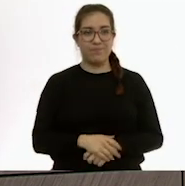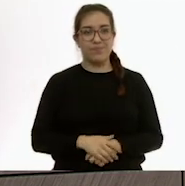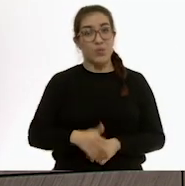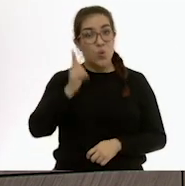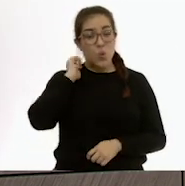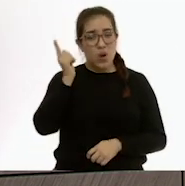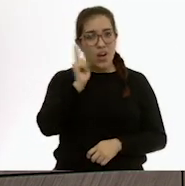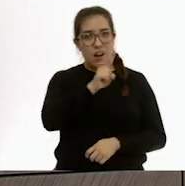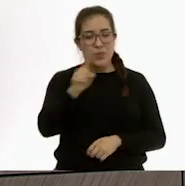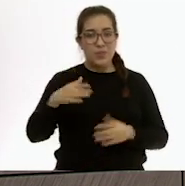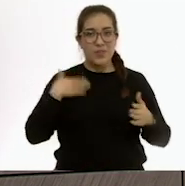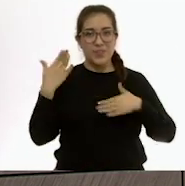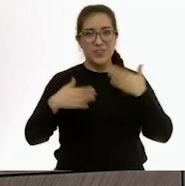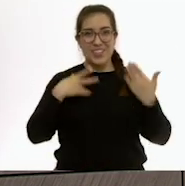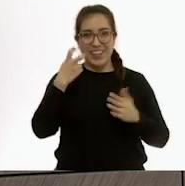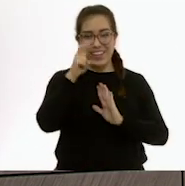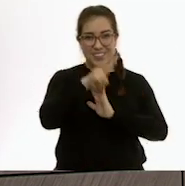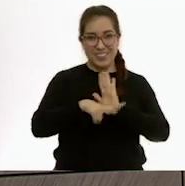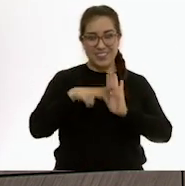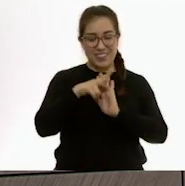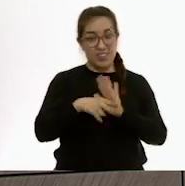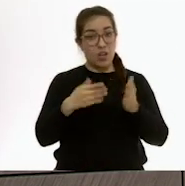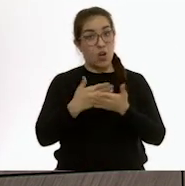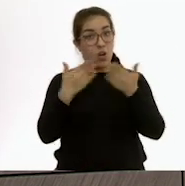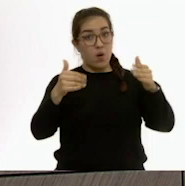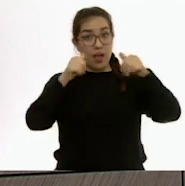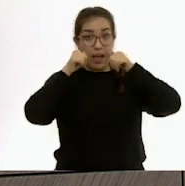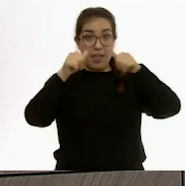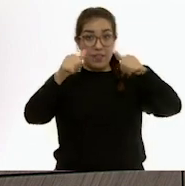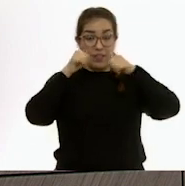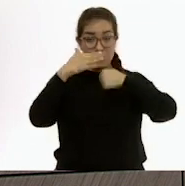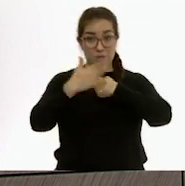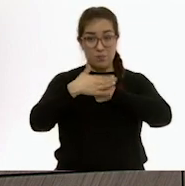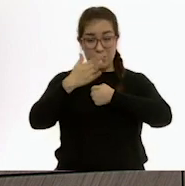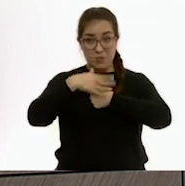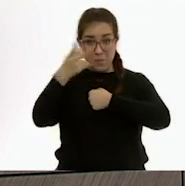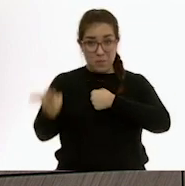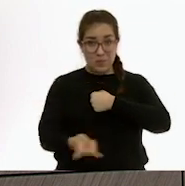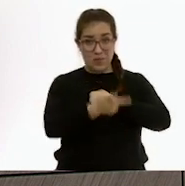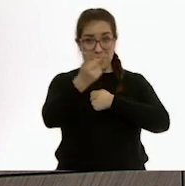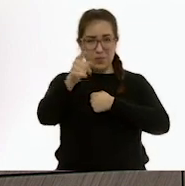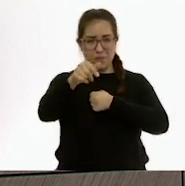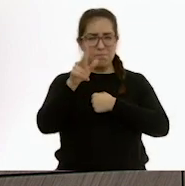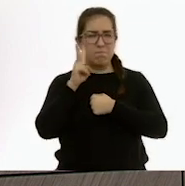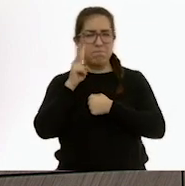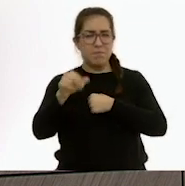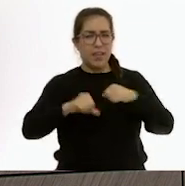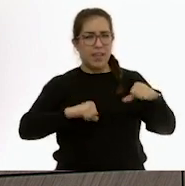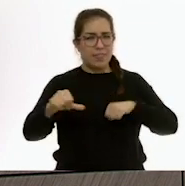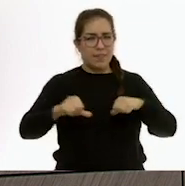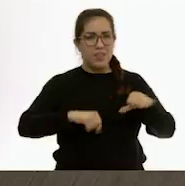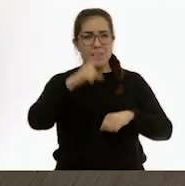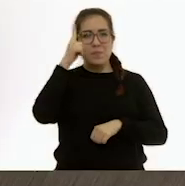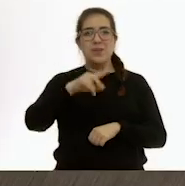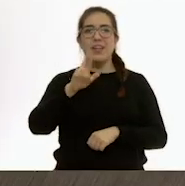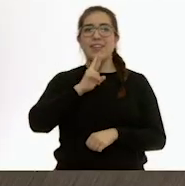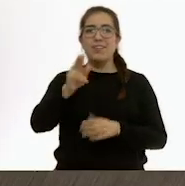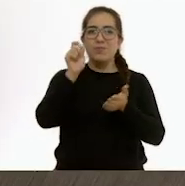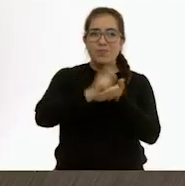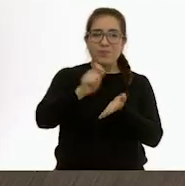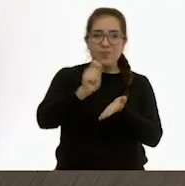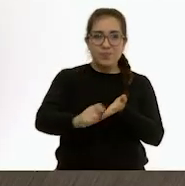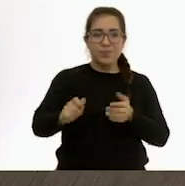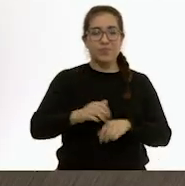Esperamos que hayas disfrutado los videos. Ahora pon atención a la siguiente pregunta y actividad para que puedas responderlas.